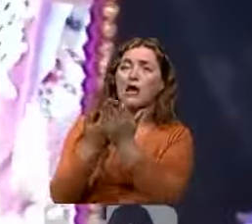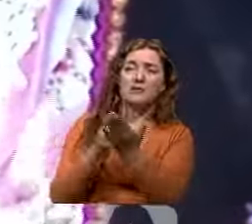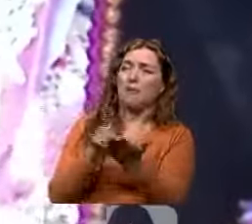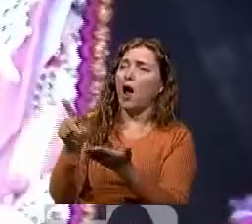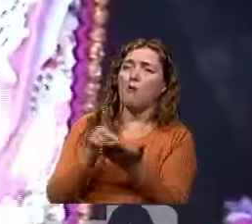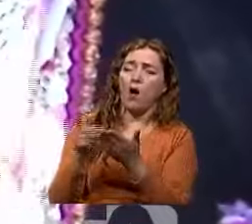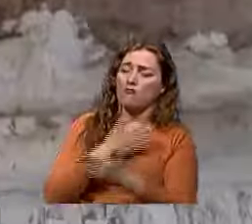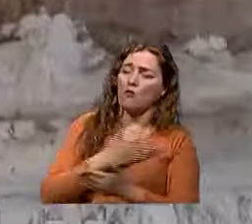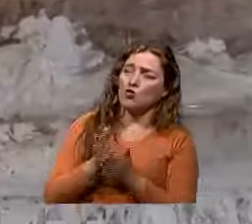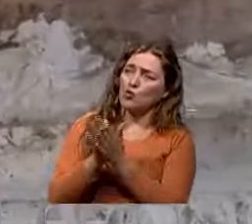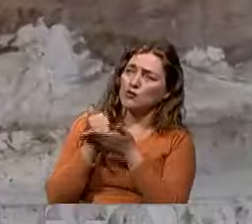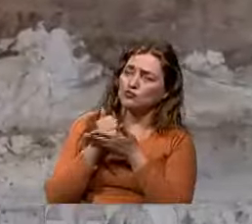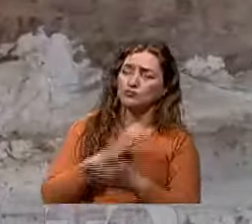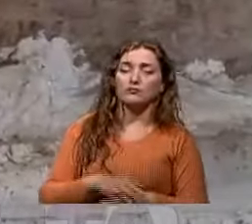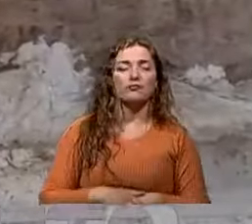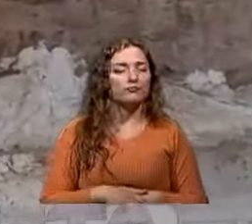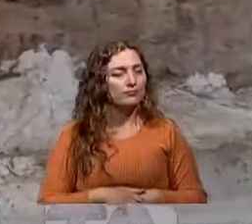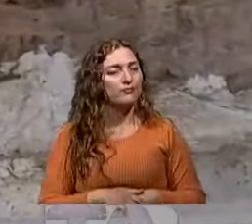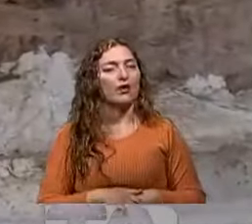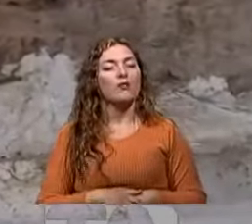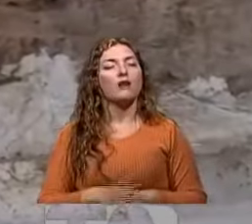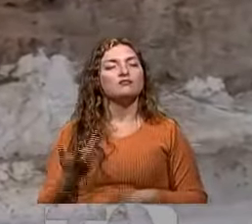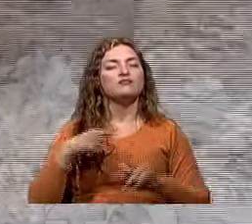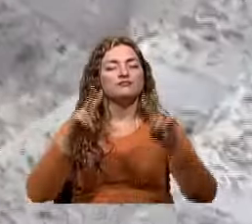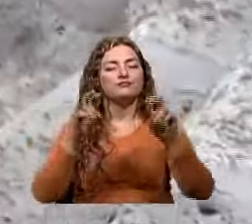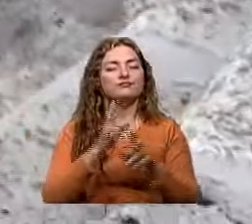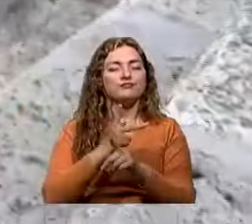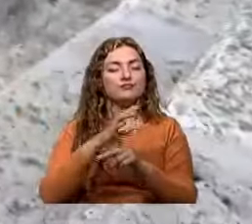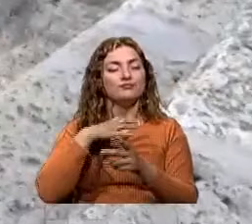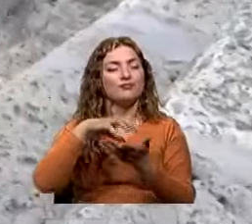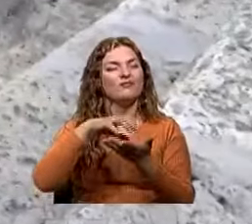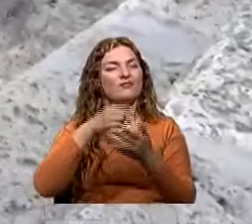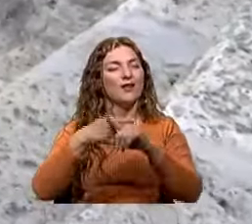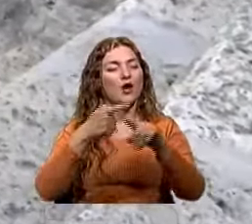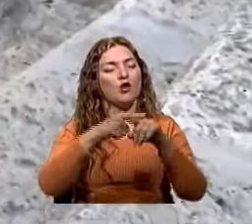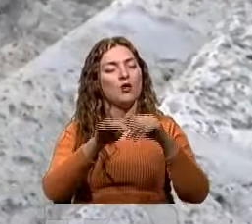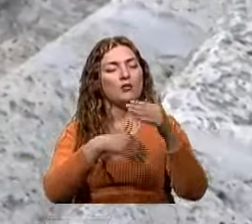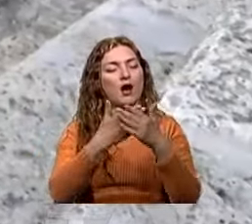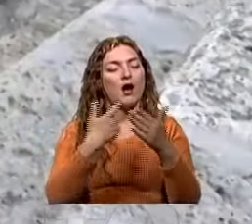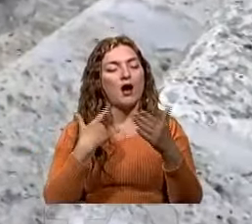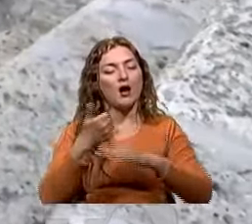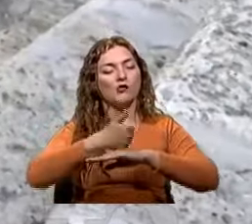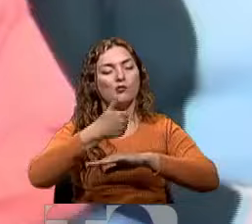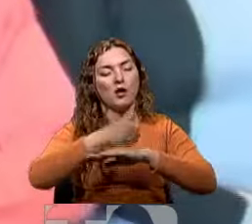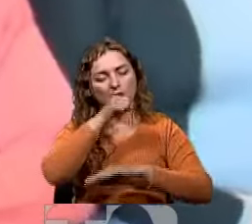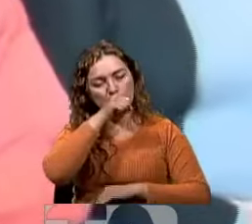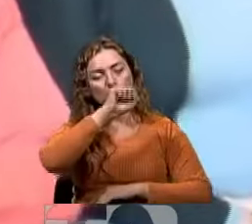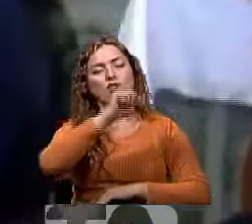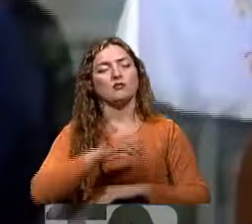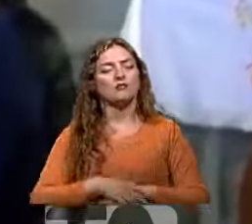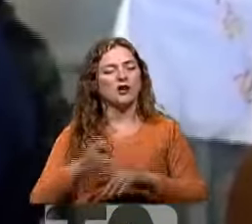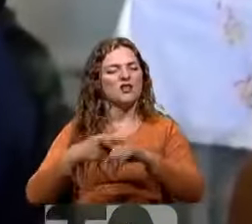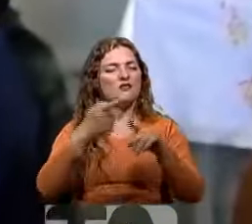evento religioso del austro del país, presentado por el GAD municipal, la diócesis de Azogues, la parroquia eclesiástica San José y la